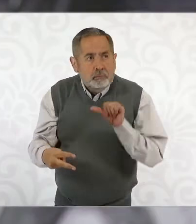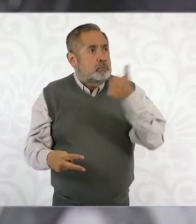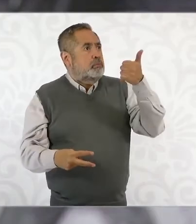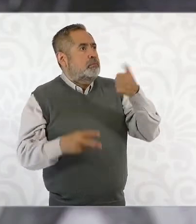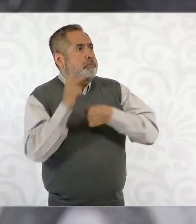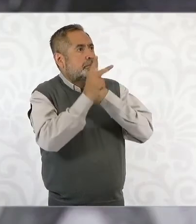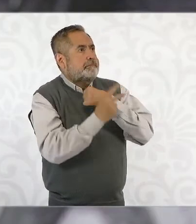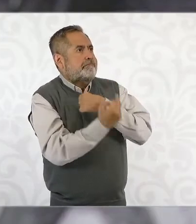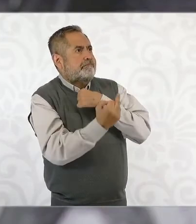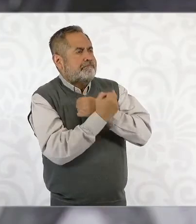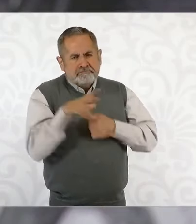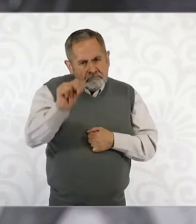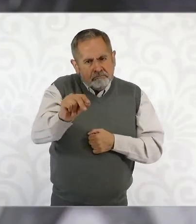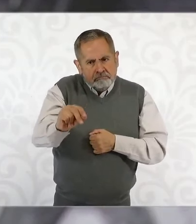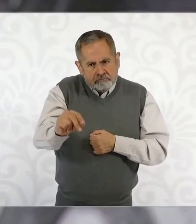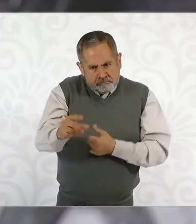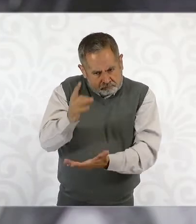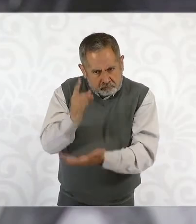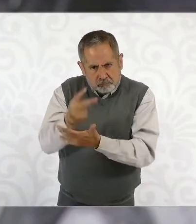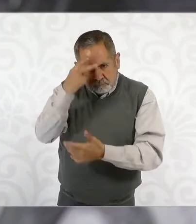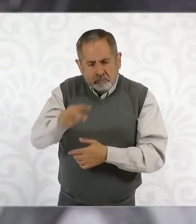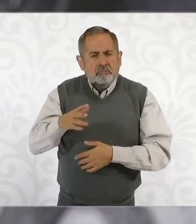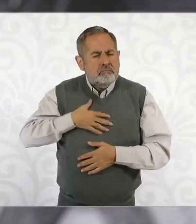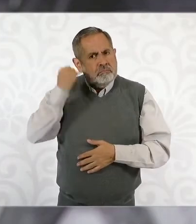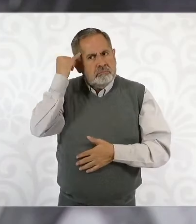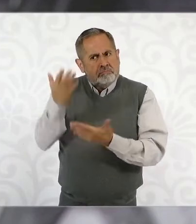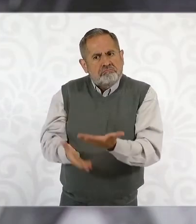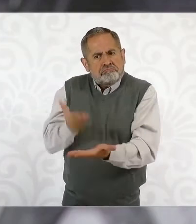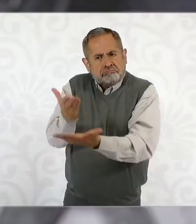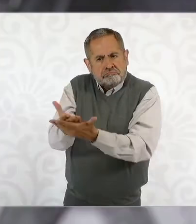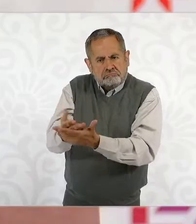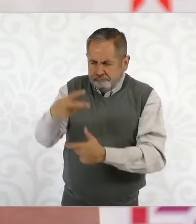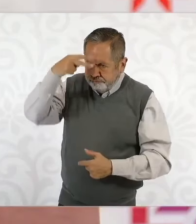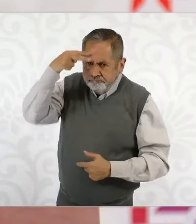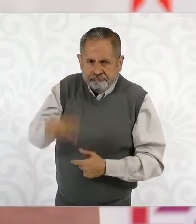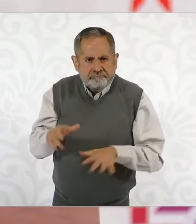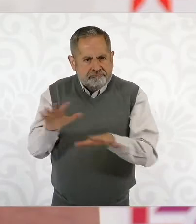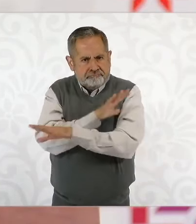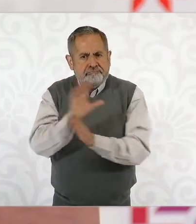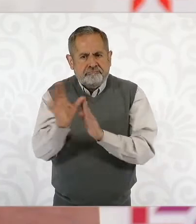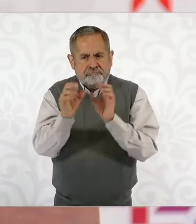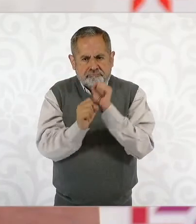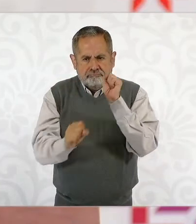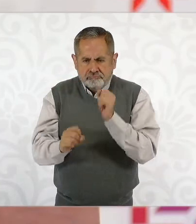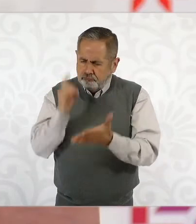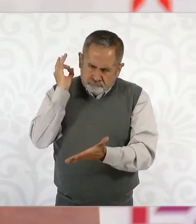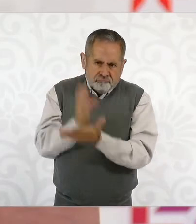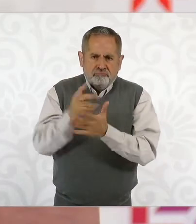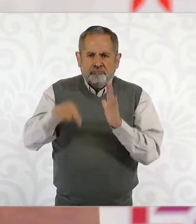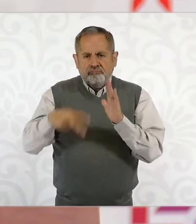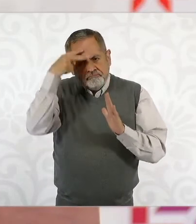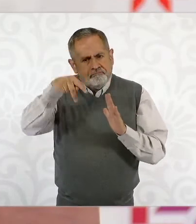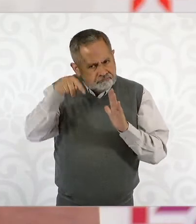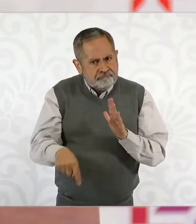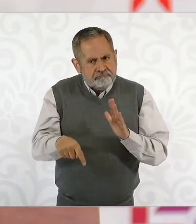país. De hecho, estamos pensando enviar una iniciativa de reforma constitucional